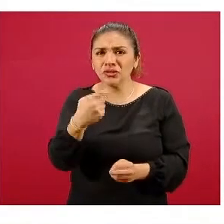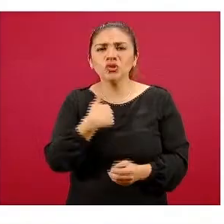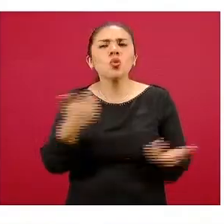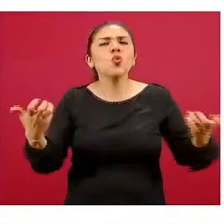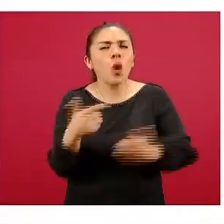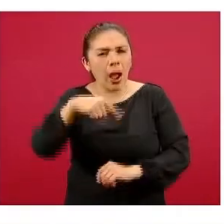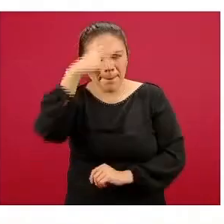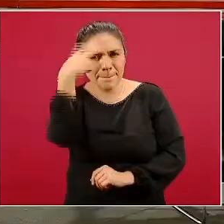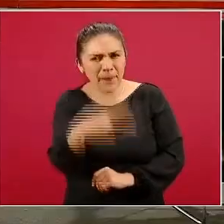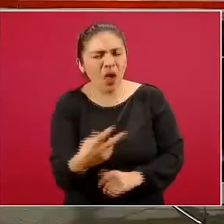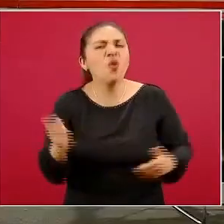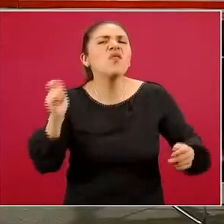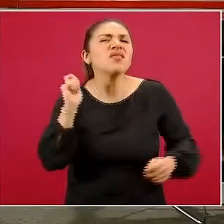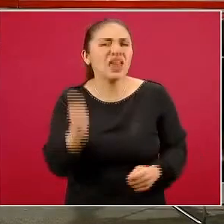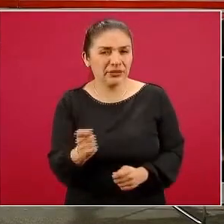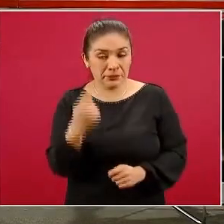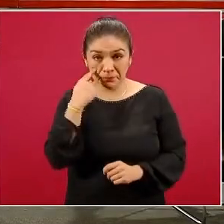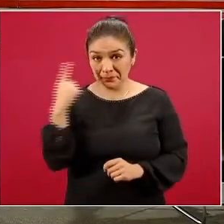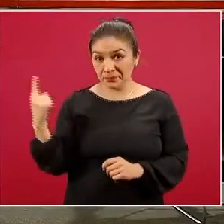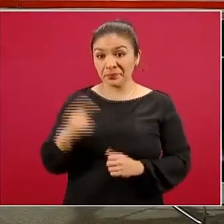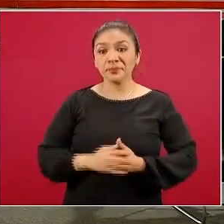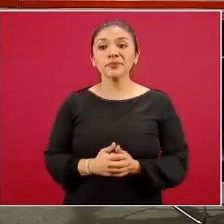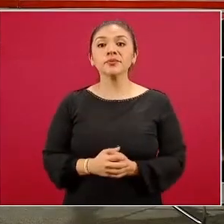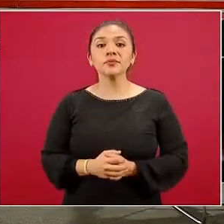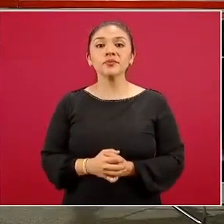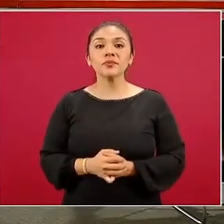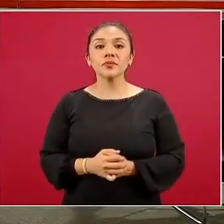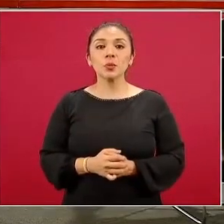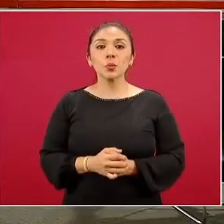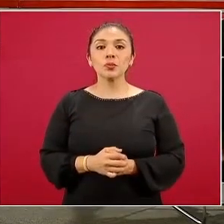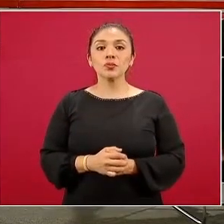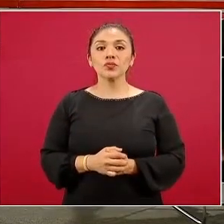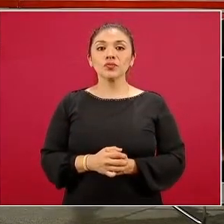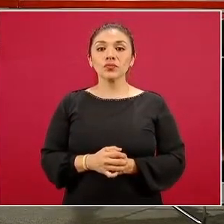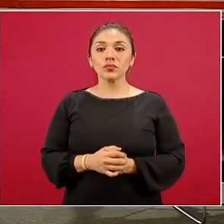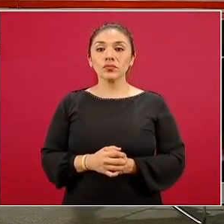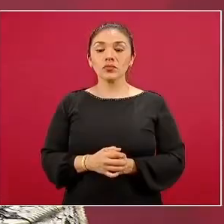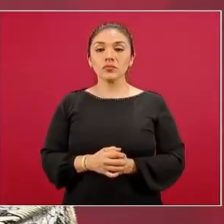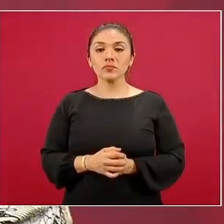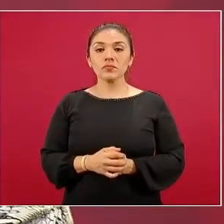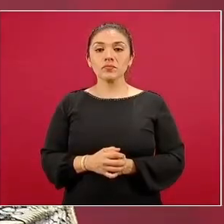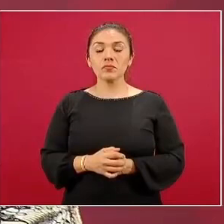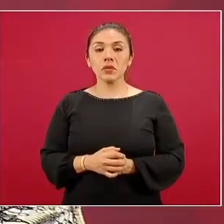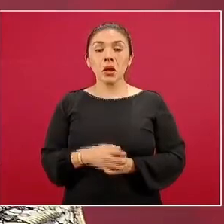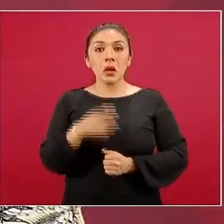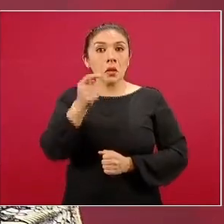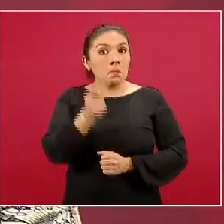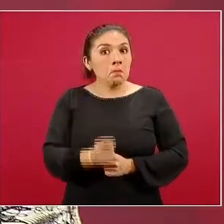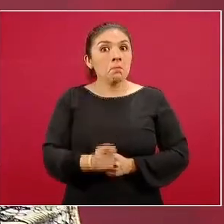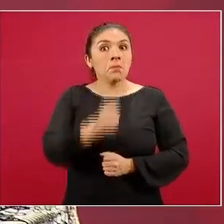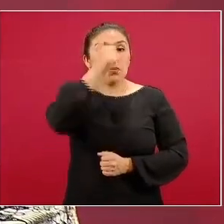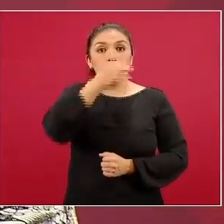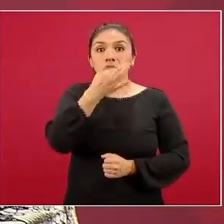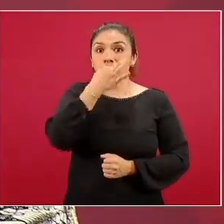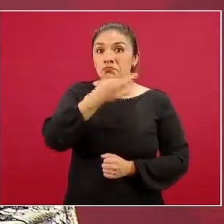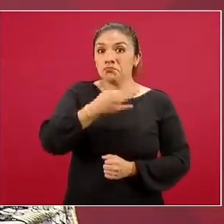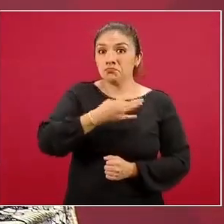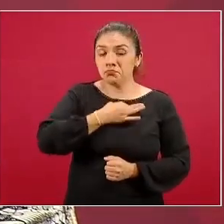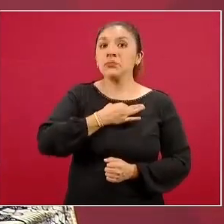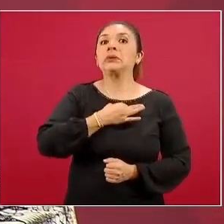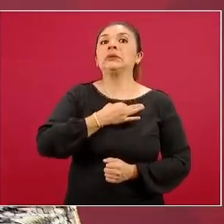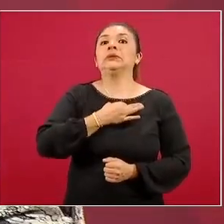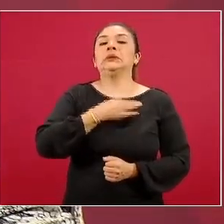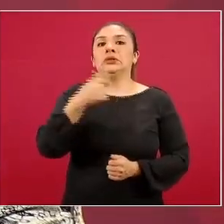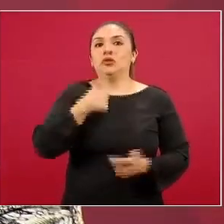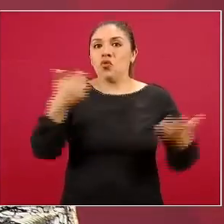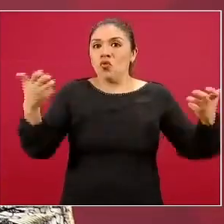hecho en México? Si me pasas la siguiente, por favor. De hecho, desde los primeros reportes empezamos a